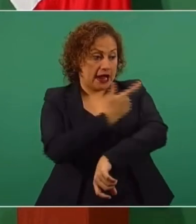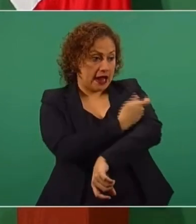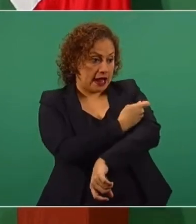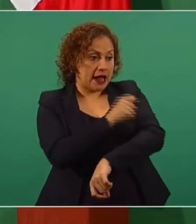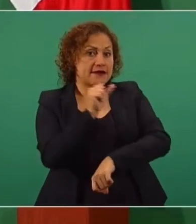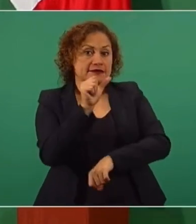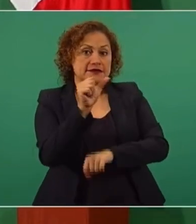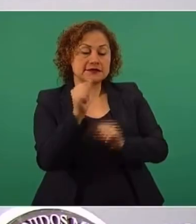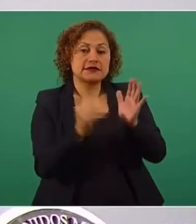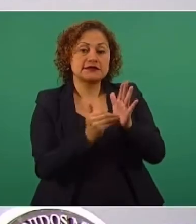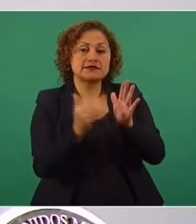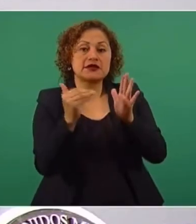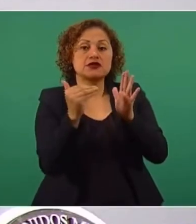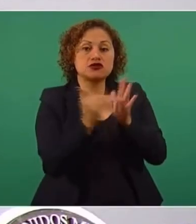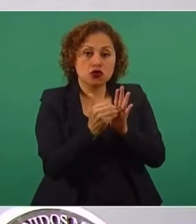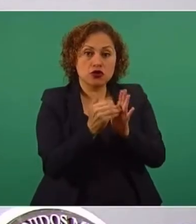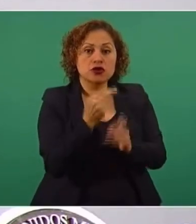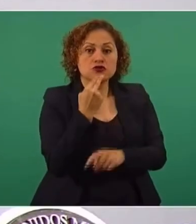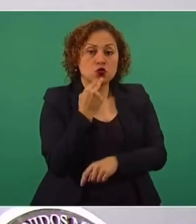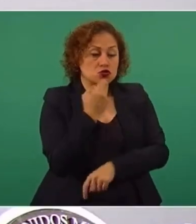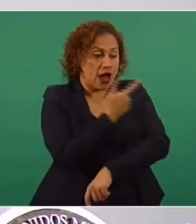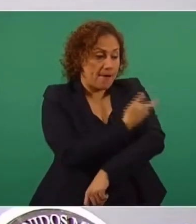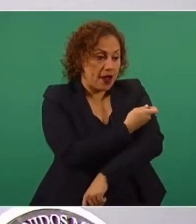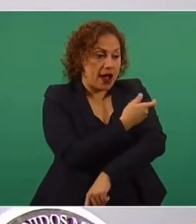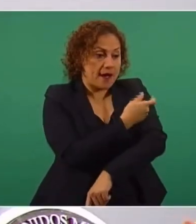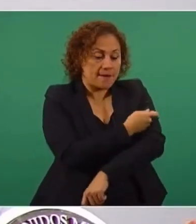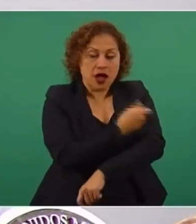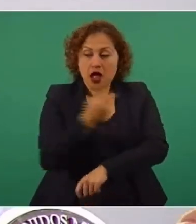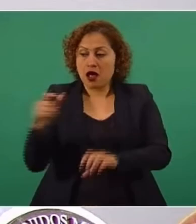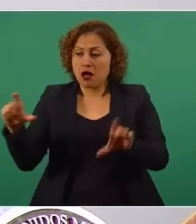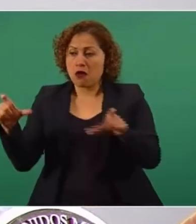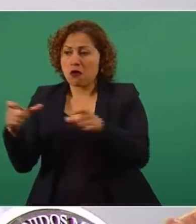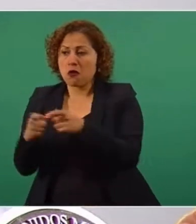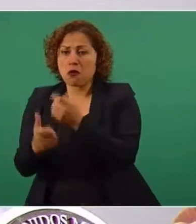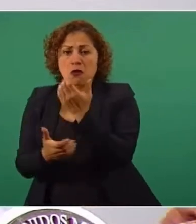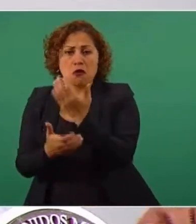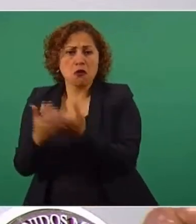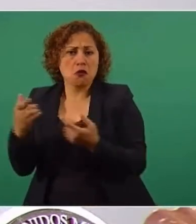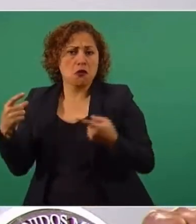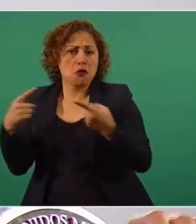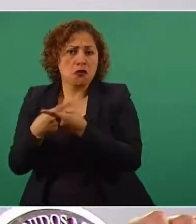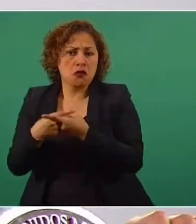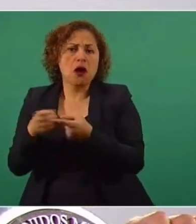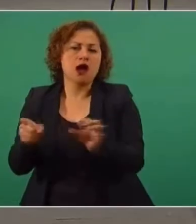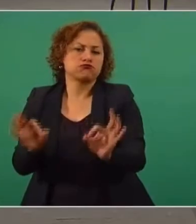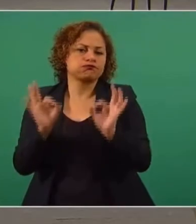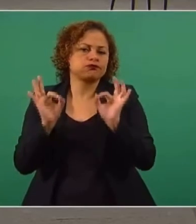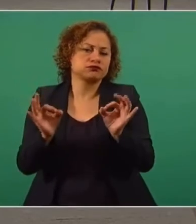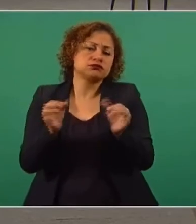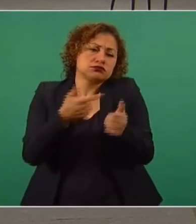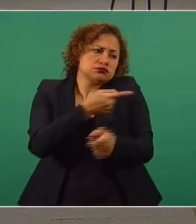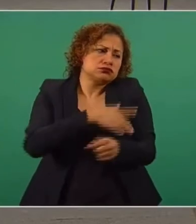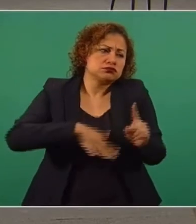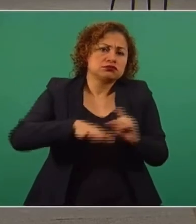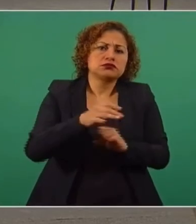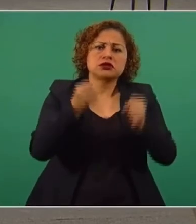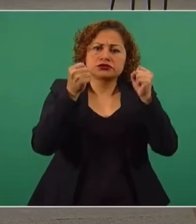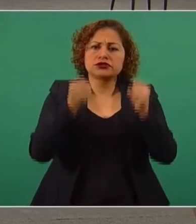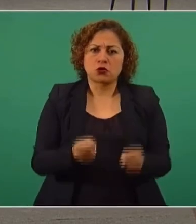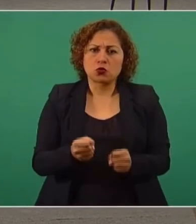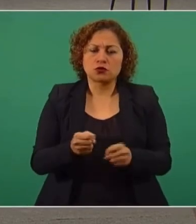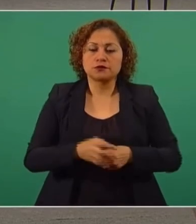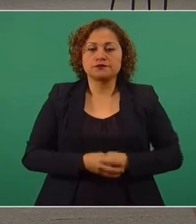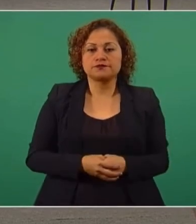dosis de vacuna, que son vacunas seguras, al tiempo que son desde luego eficaces. la siguiente. Y aquí